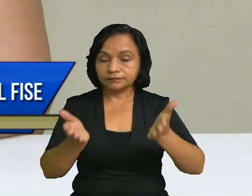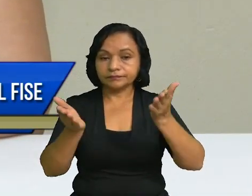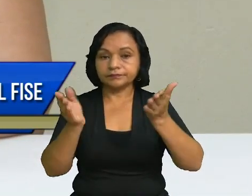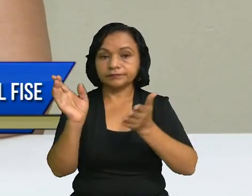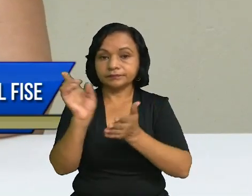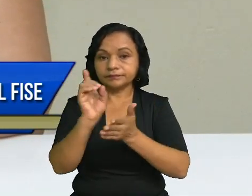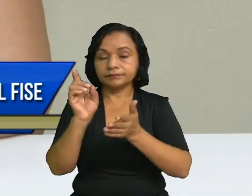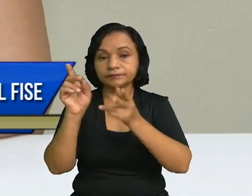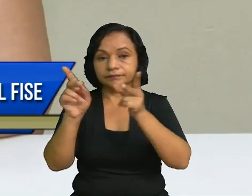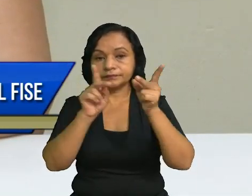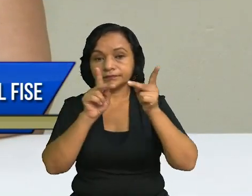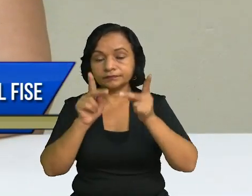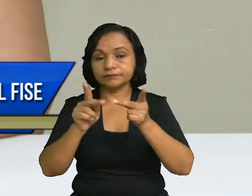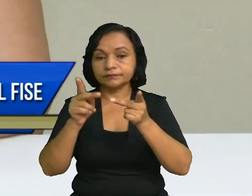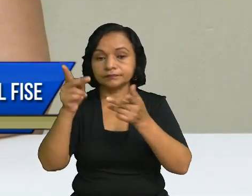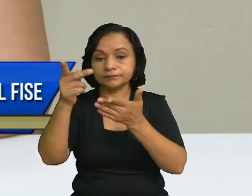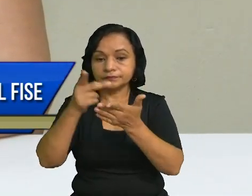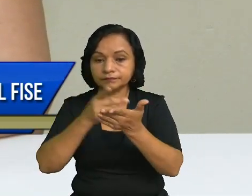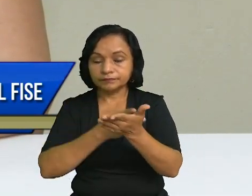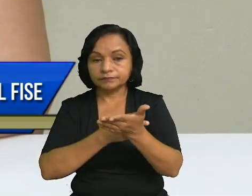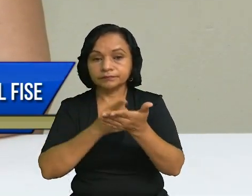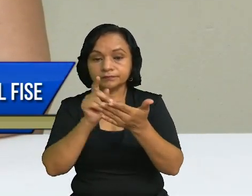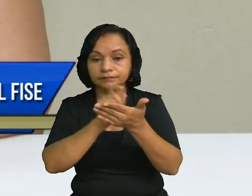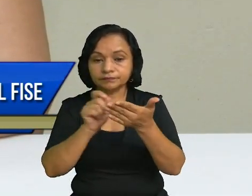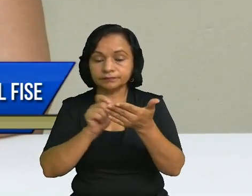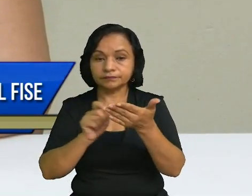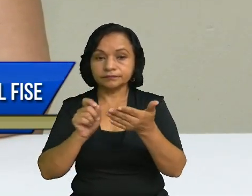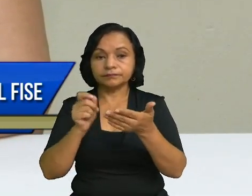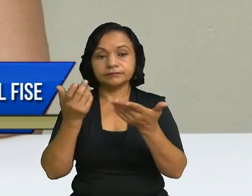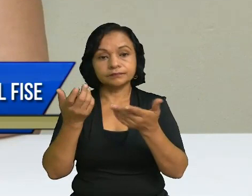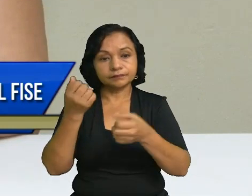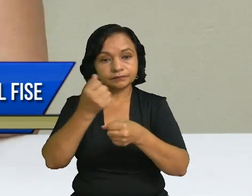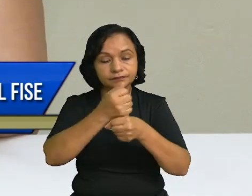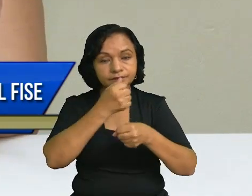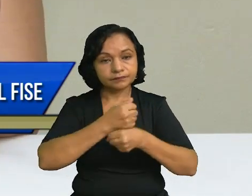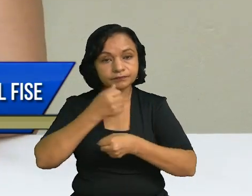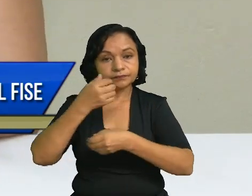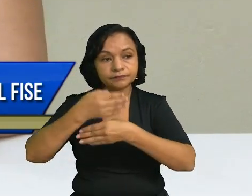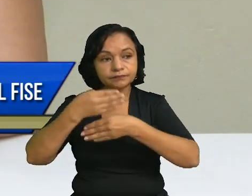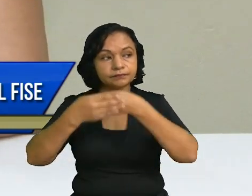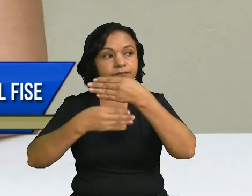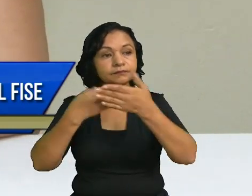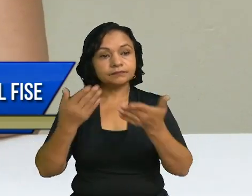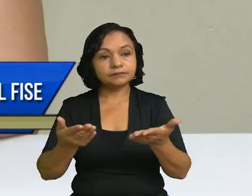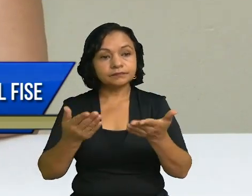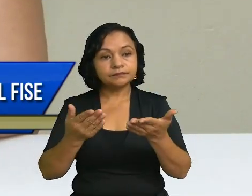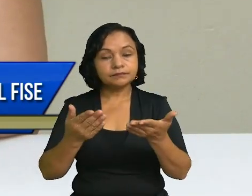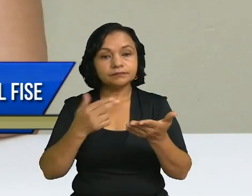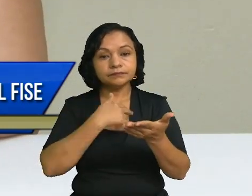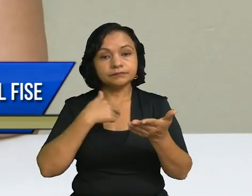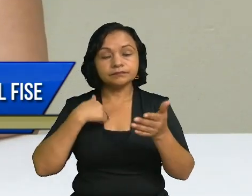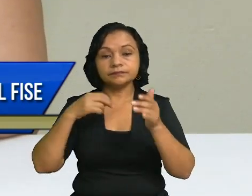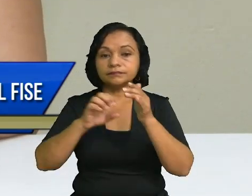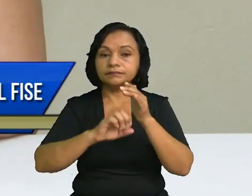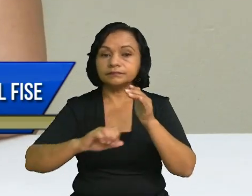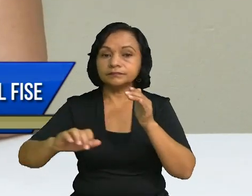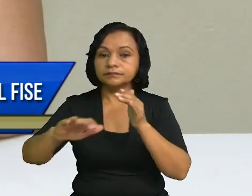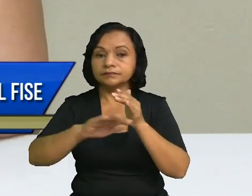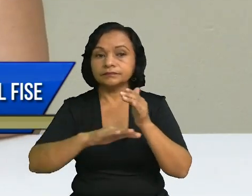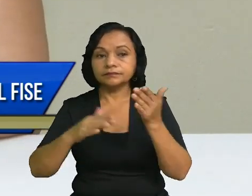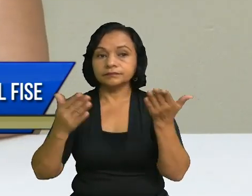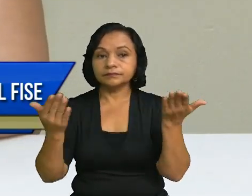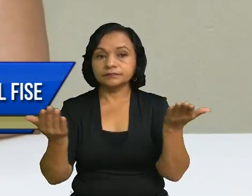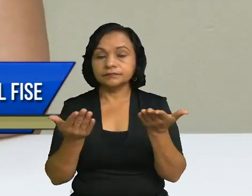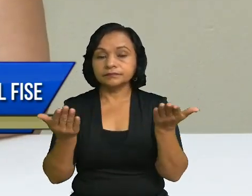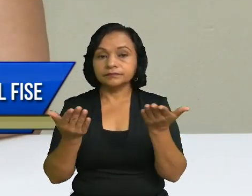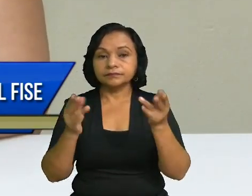proveedores de servicios para la formulación y ejecución de obras y el componente social es un